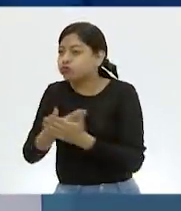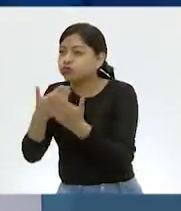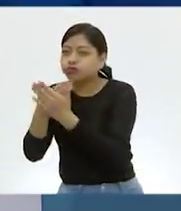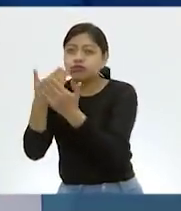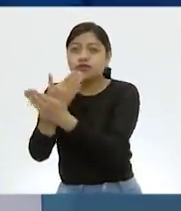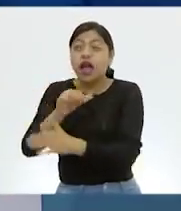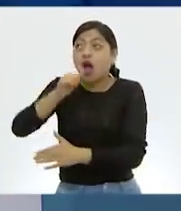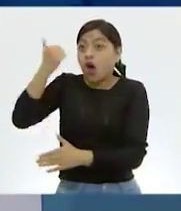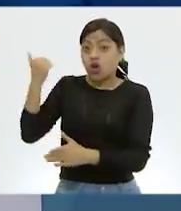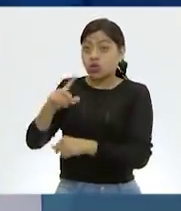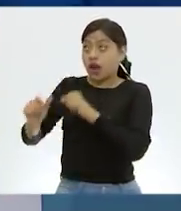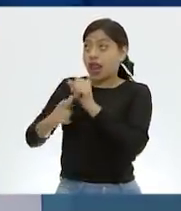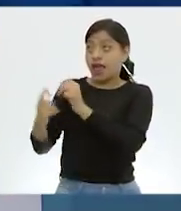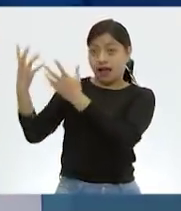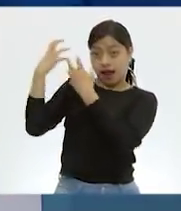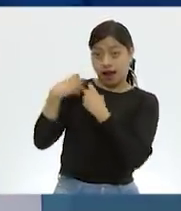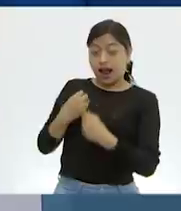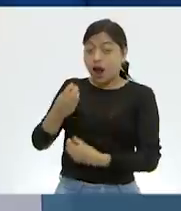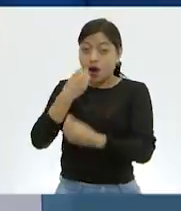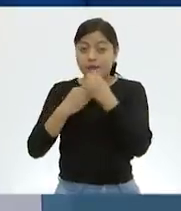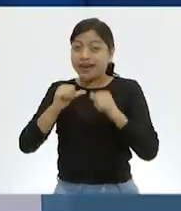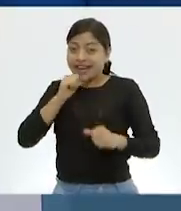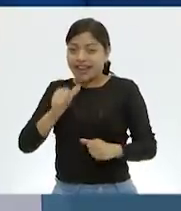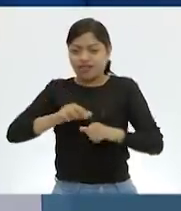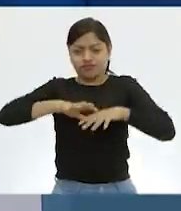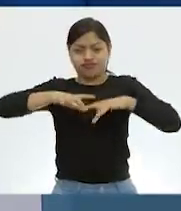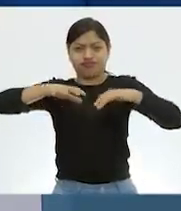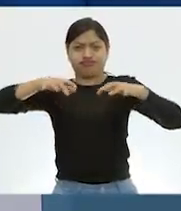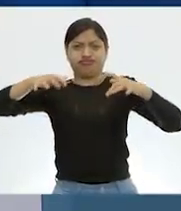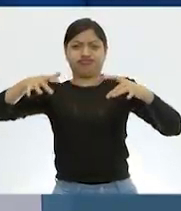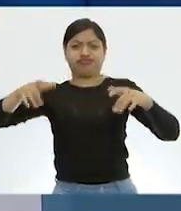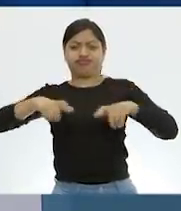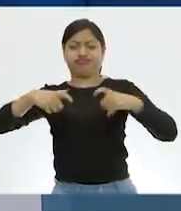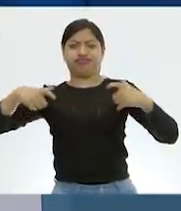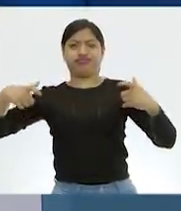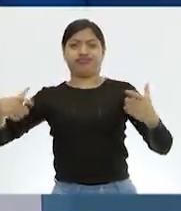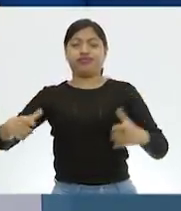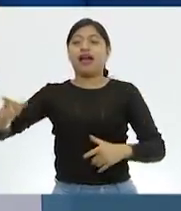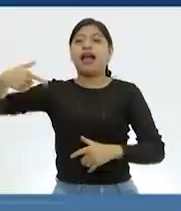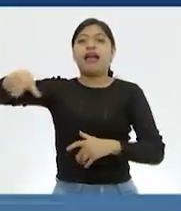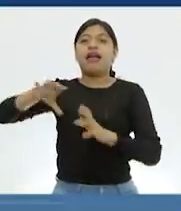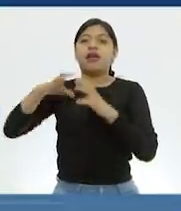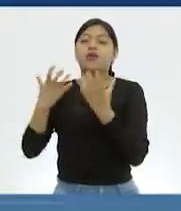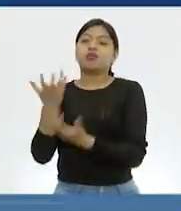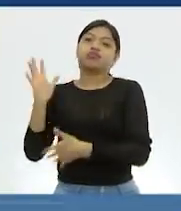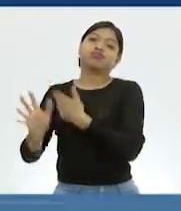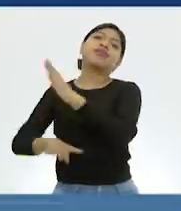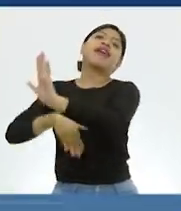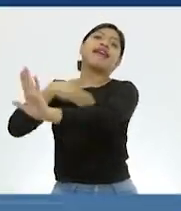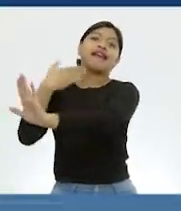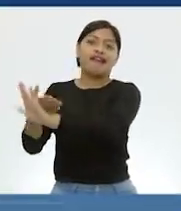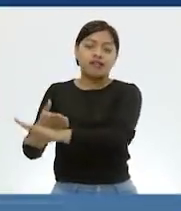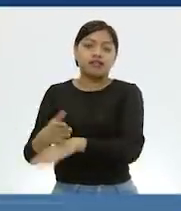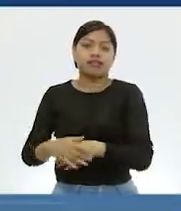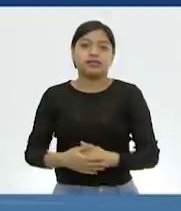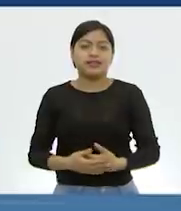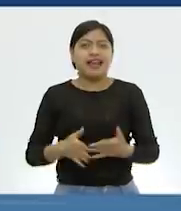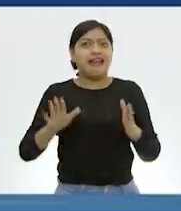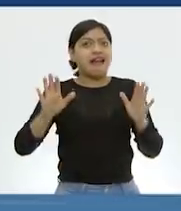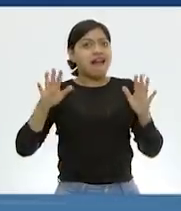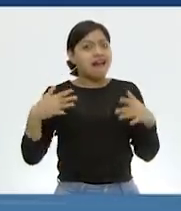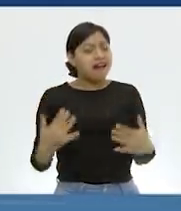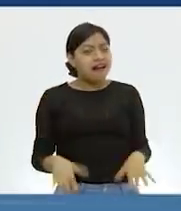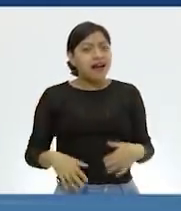tener depredadores, se dispersan sin control, causando daños al ecosistema. Uy, maestra, ¿y cuáles